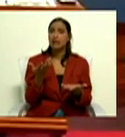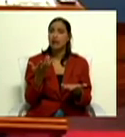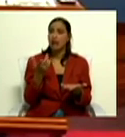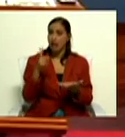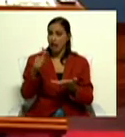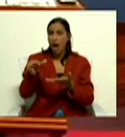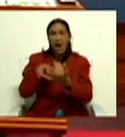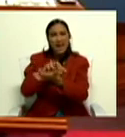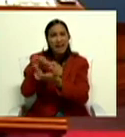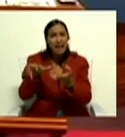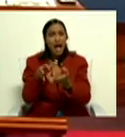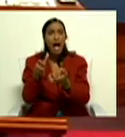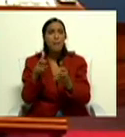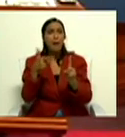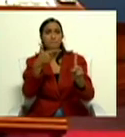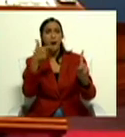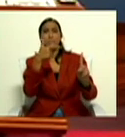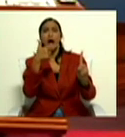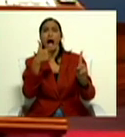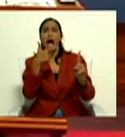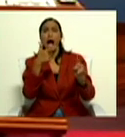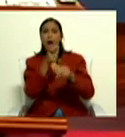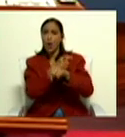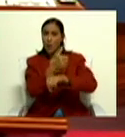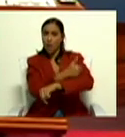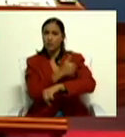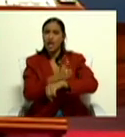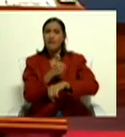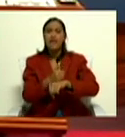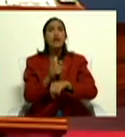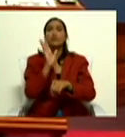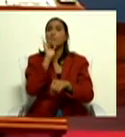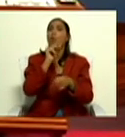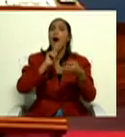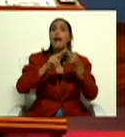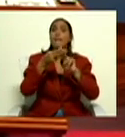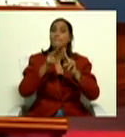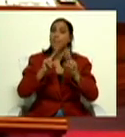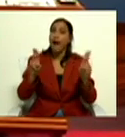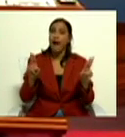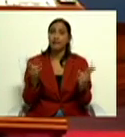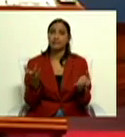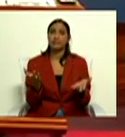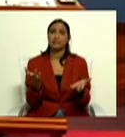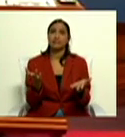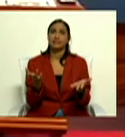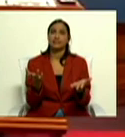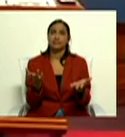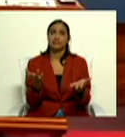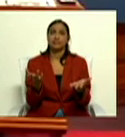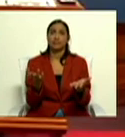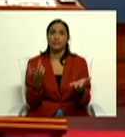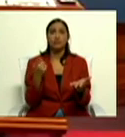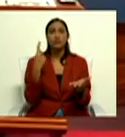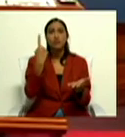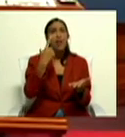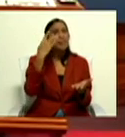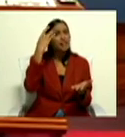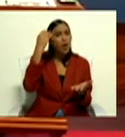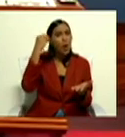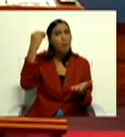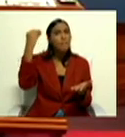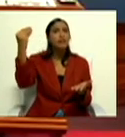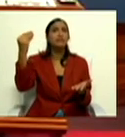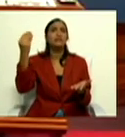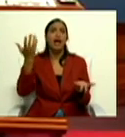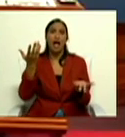en nuestro país, porque solamente con pensar que una acción de esta pudiera escalar, no